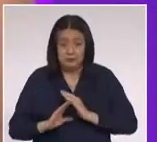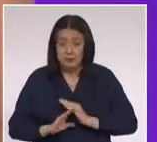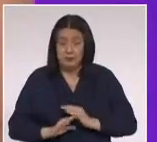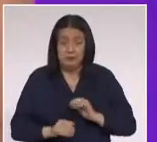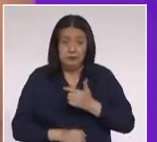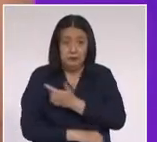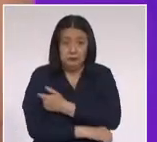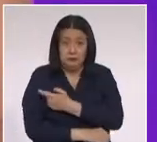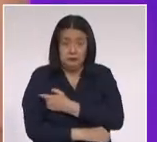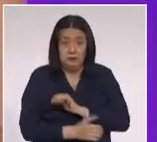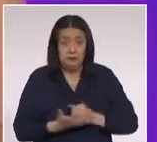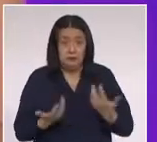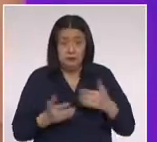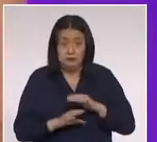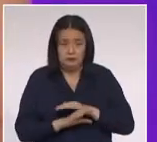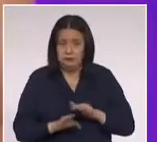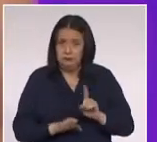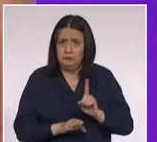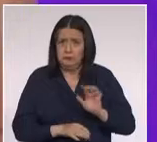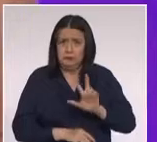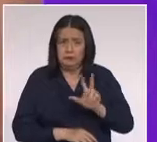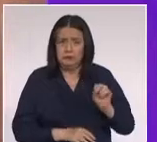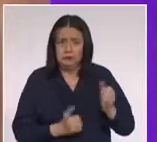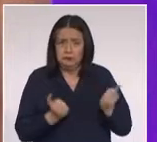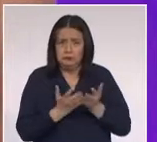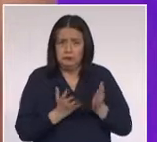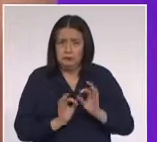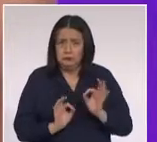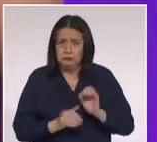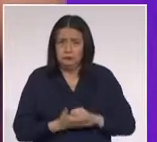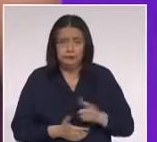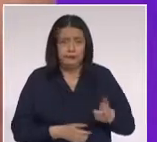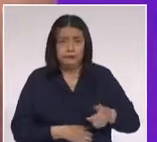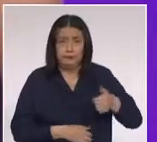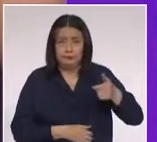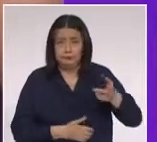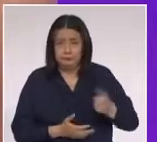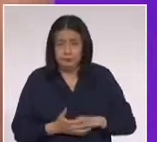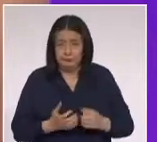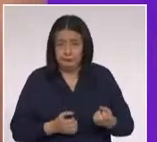contra la COVID-19 se venció el pasado 30 de abril. La autoridad recibió más de